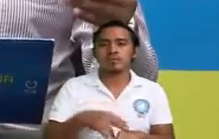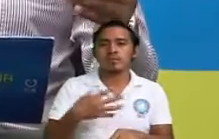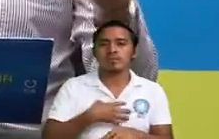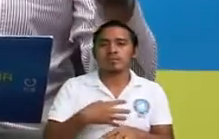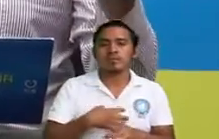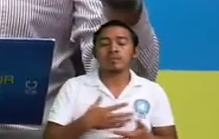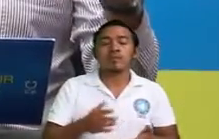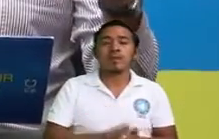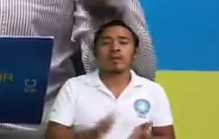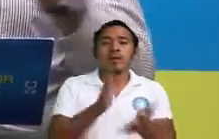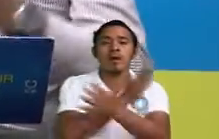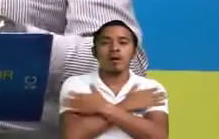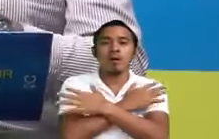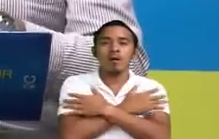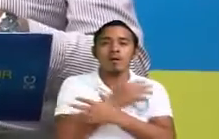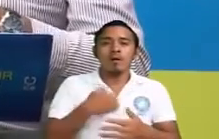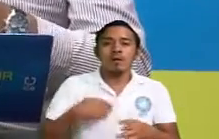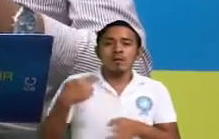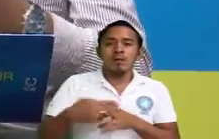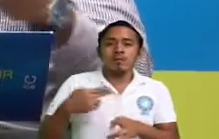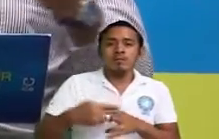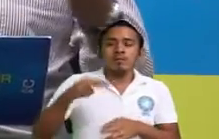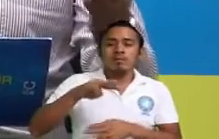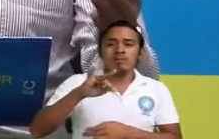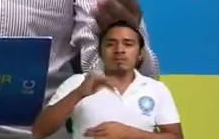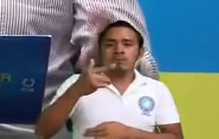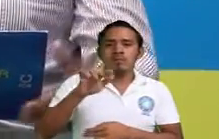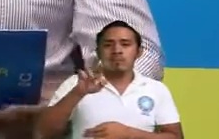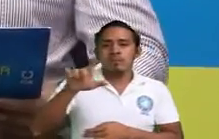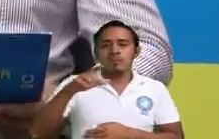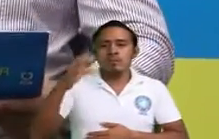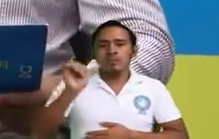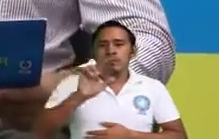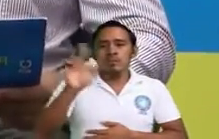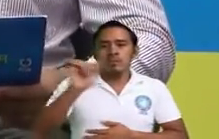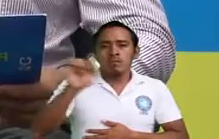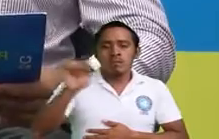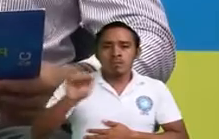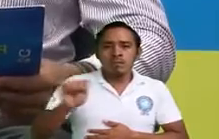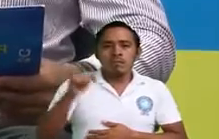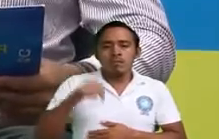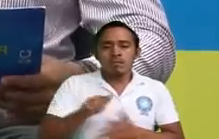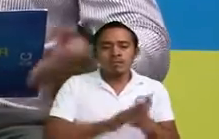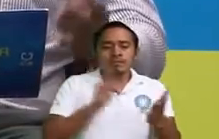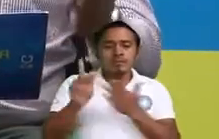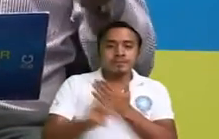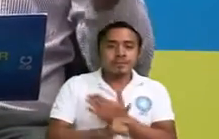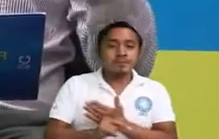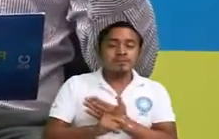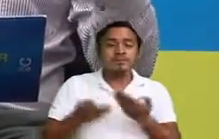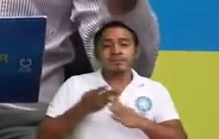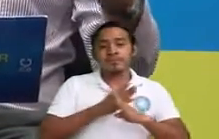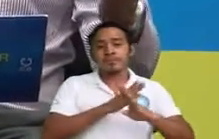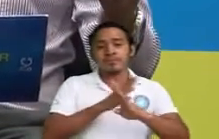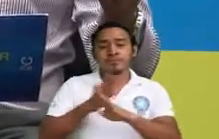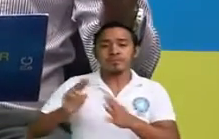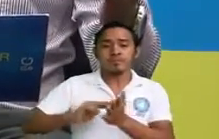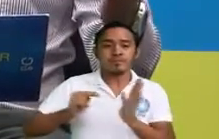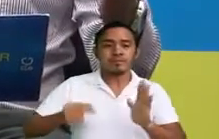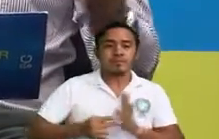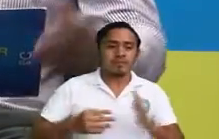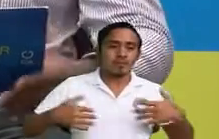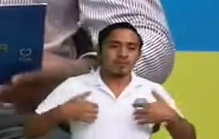Asamblea Nacional. Les saluda Miguel Carranza Mena y les doy la bienvenida a un programa más de Prevenir es Salud. Un programa